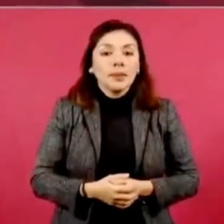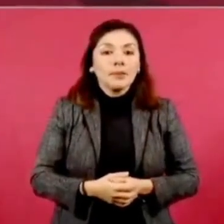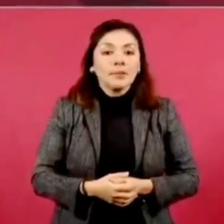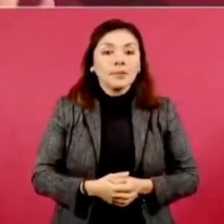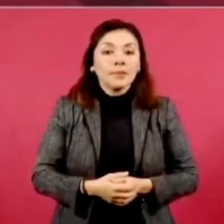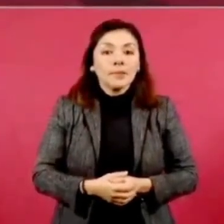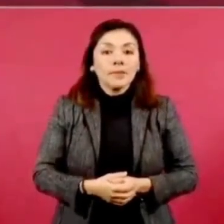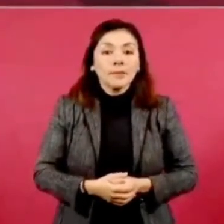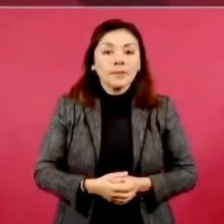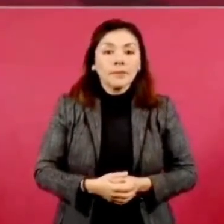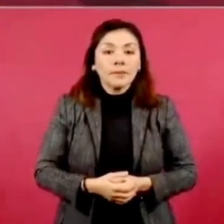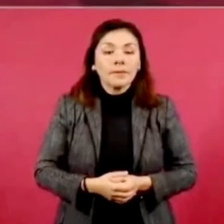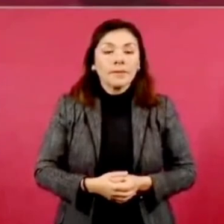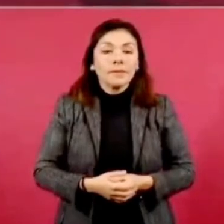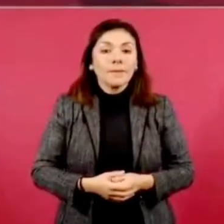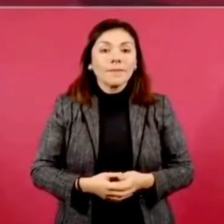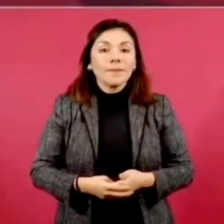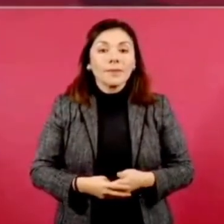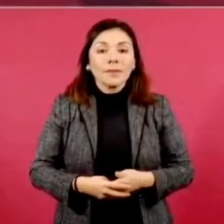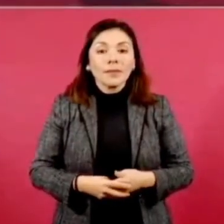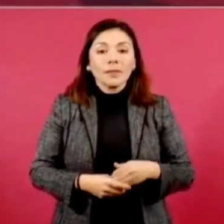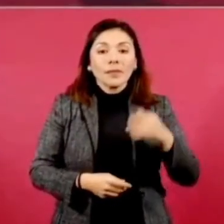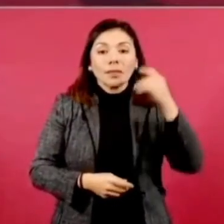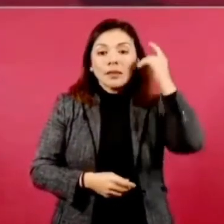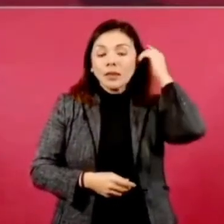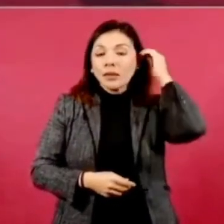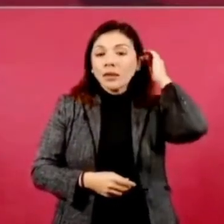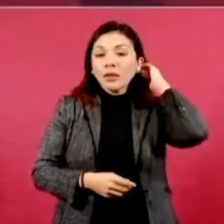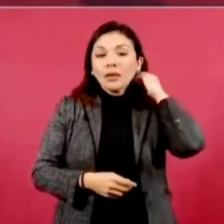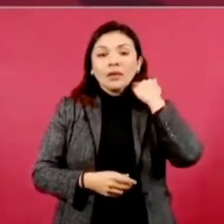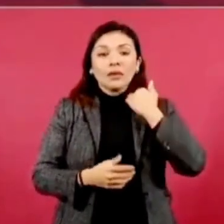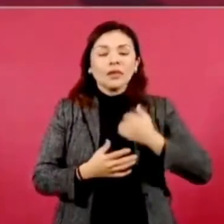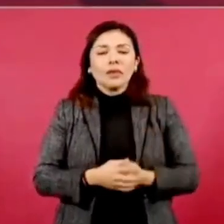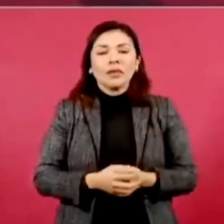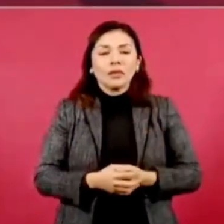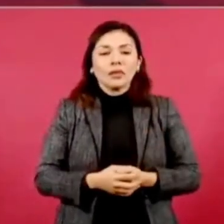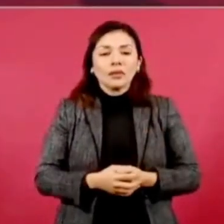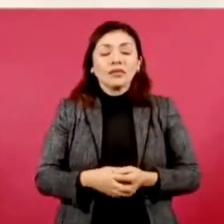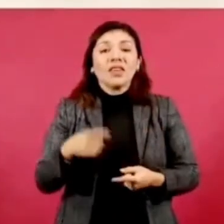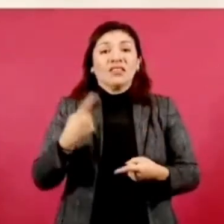Entonces, que no sean las cúpulas